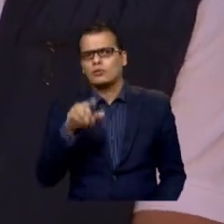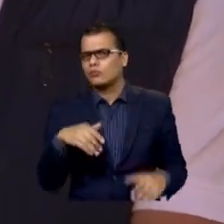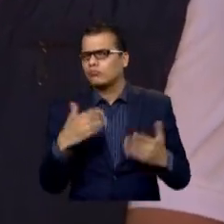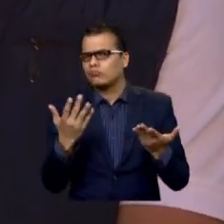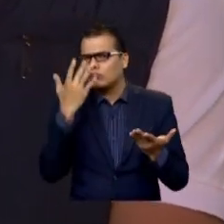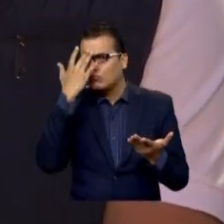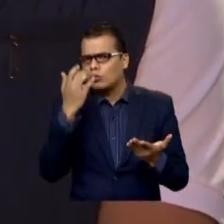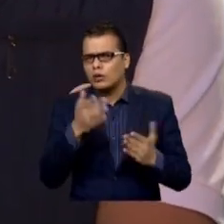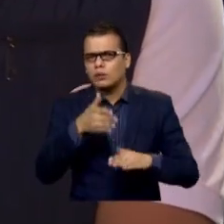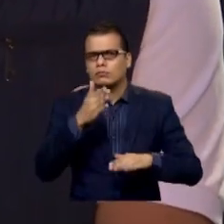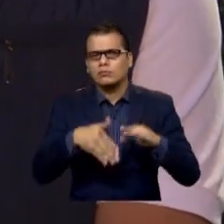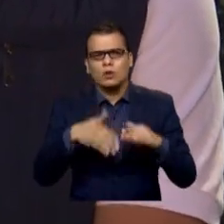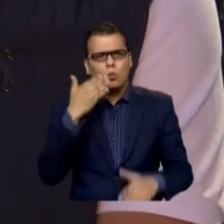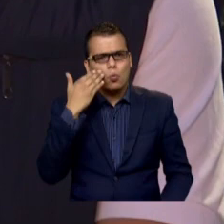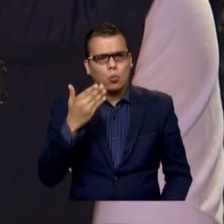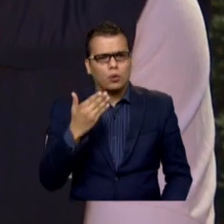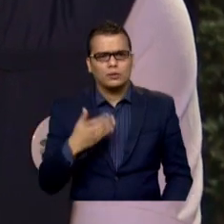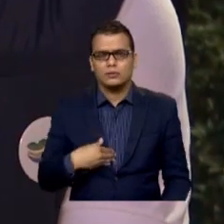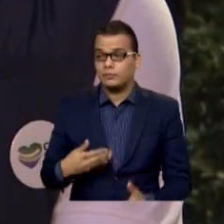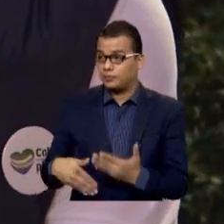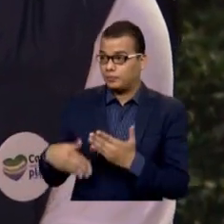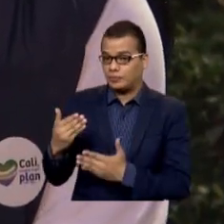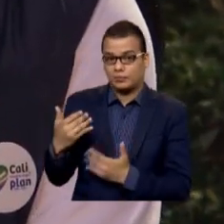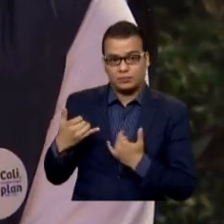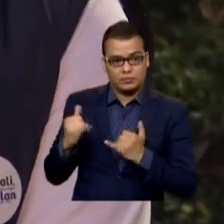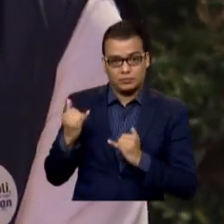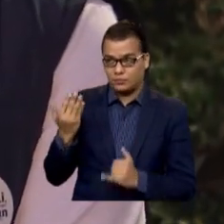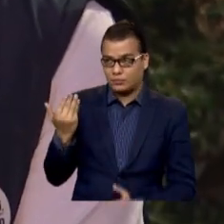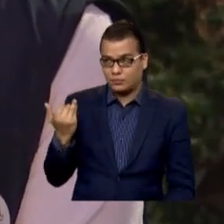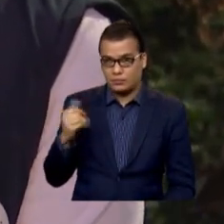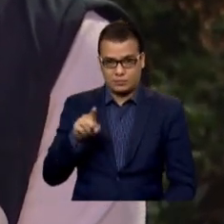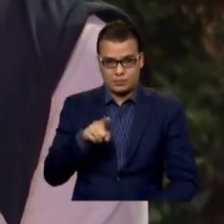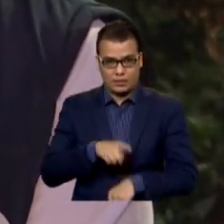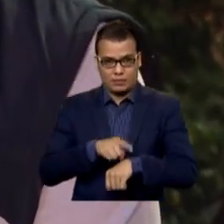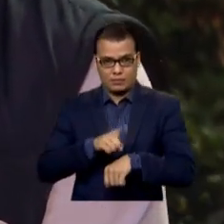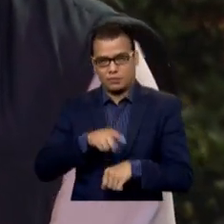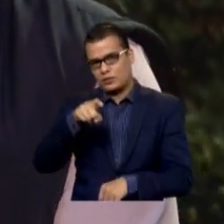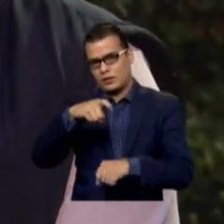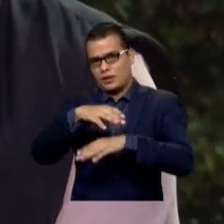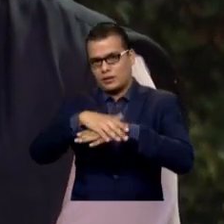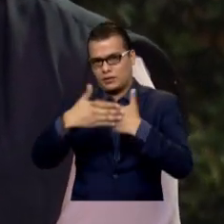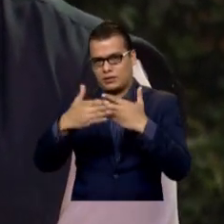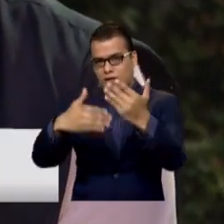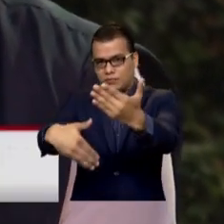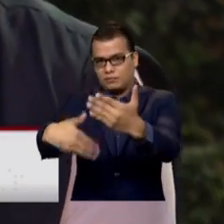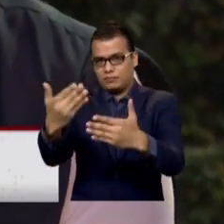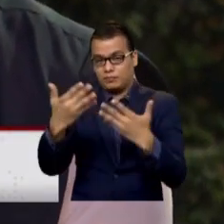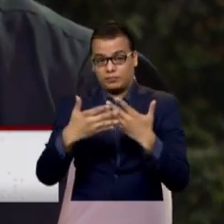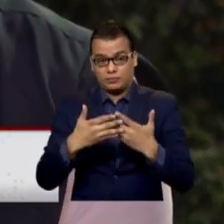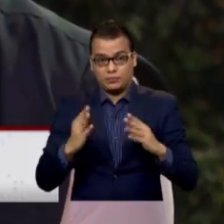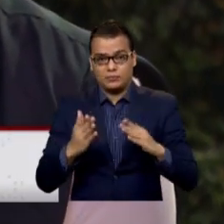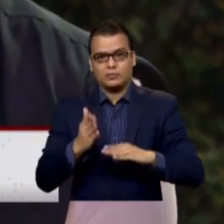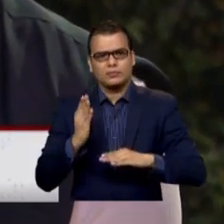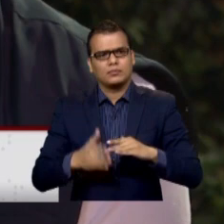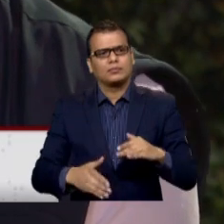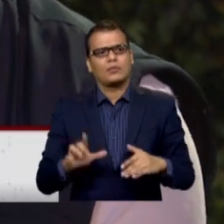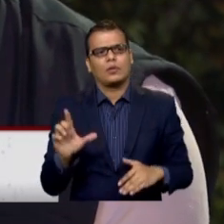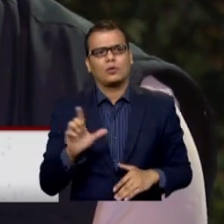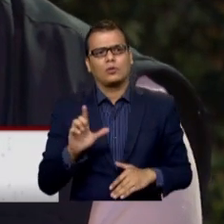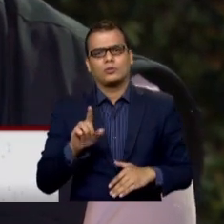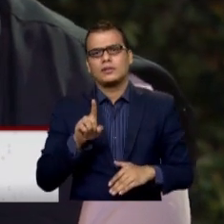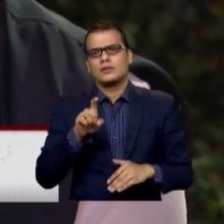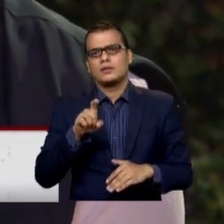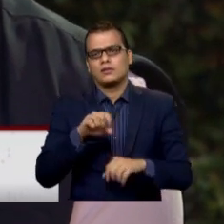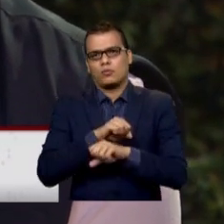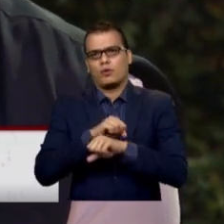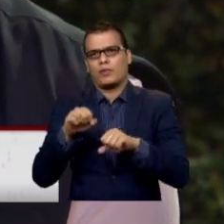hasta cuándo va? Bueno, la ley seca ya empezó hace una hora, más o menos a las 6 de la tarde. Vamos hasta el próximo lunes a las